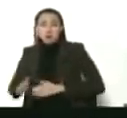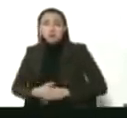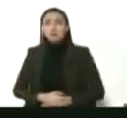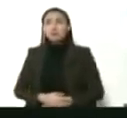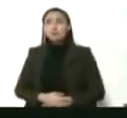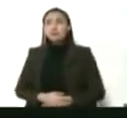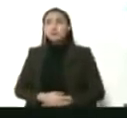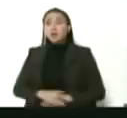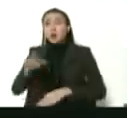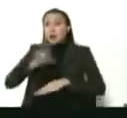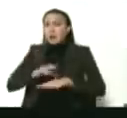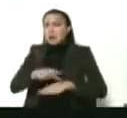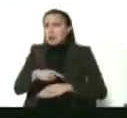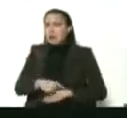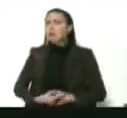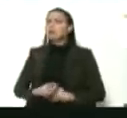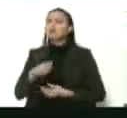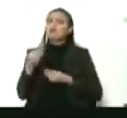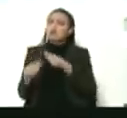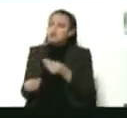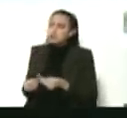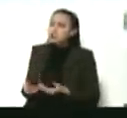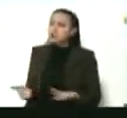Y el médico lo que hizo fue